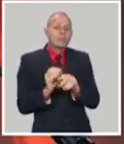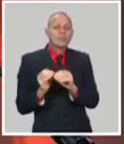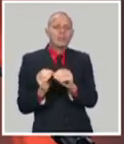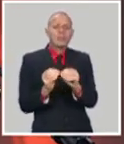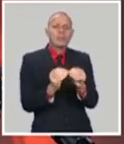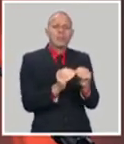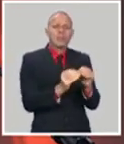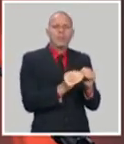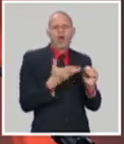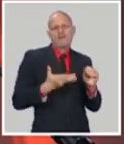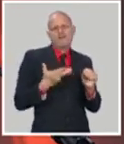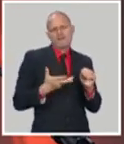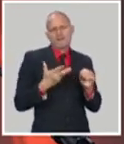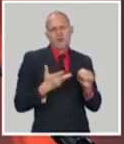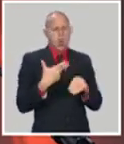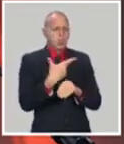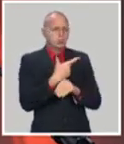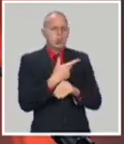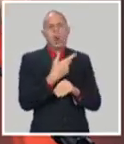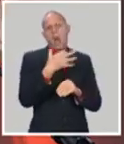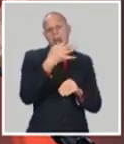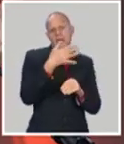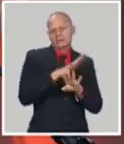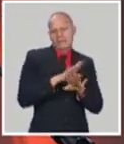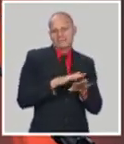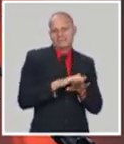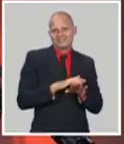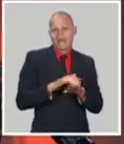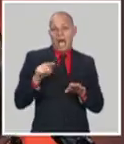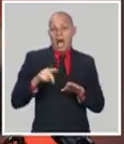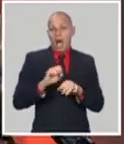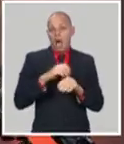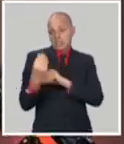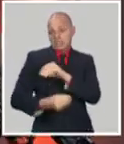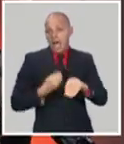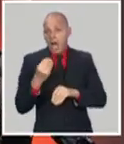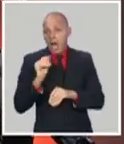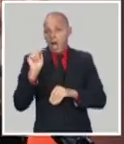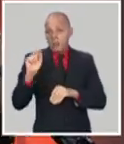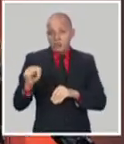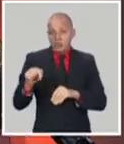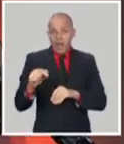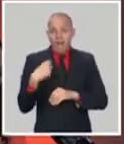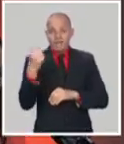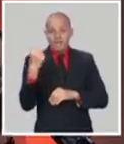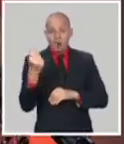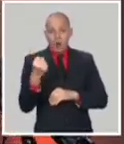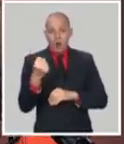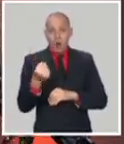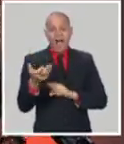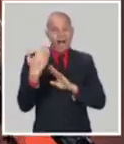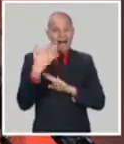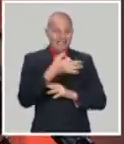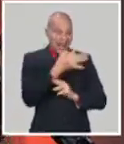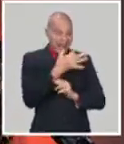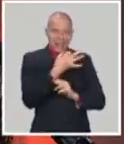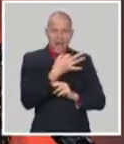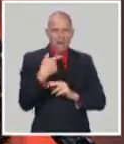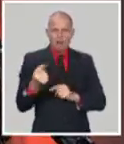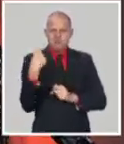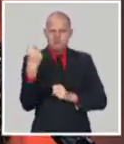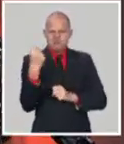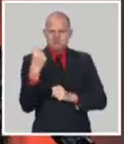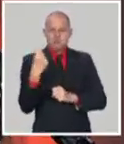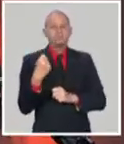incluso no es igual un virus que se excrete durante 2, 3 días a un virus que se replica más y se puede